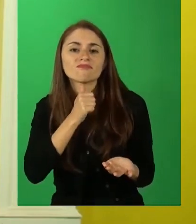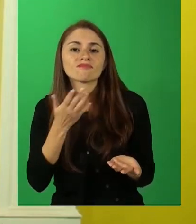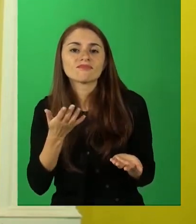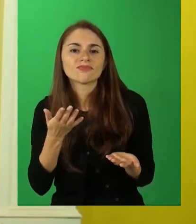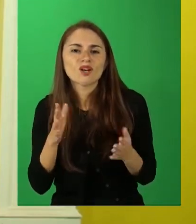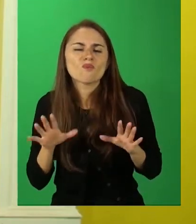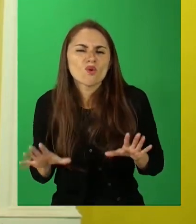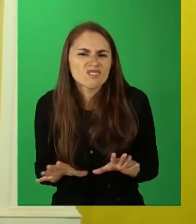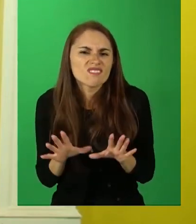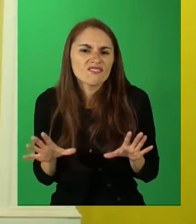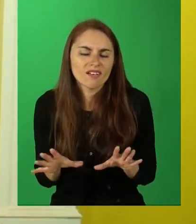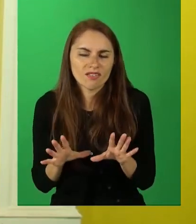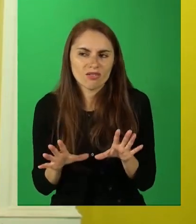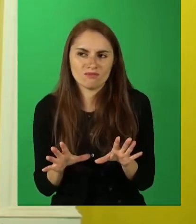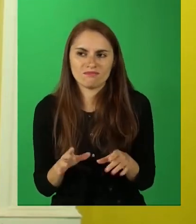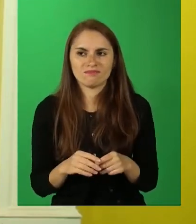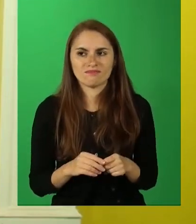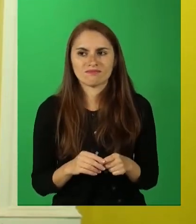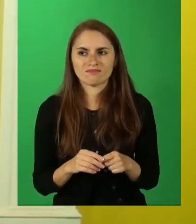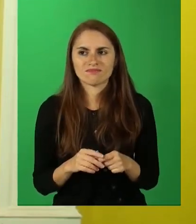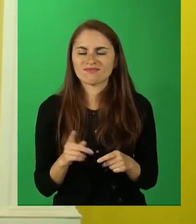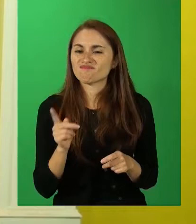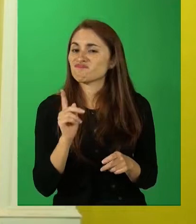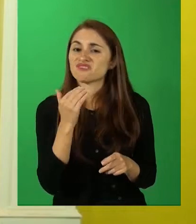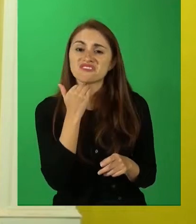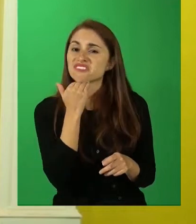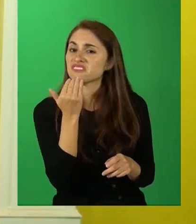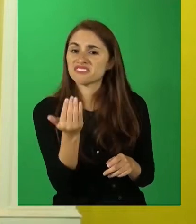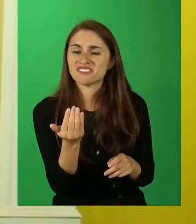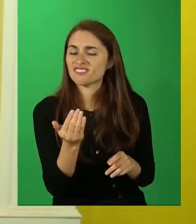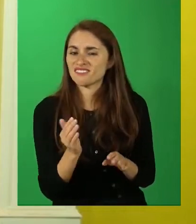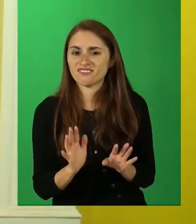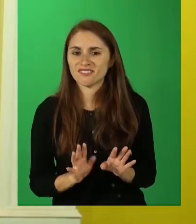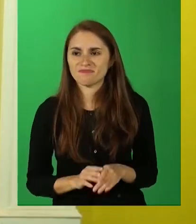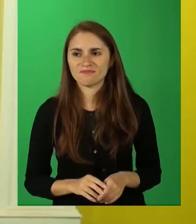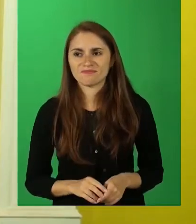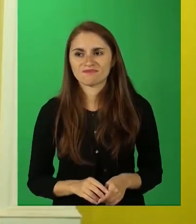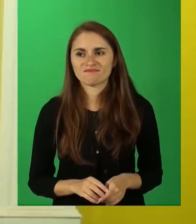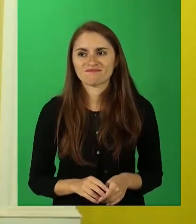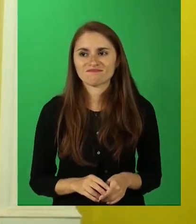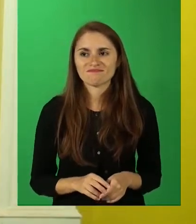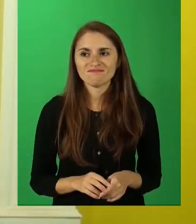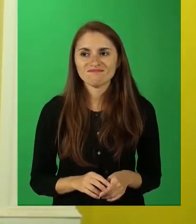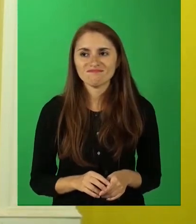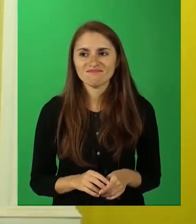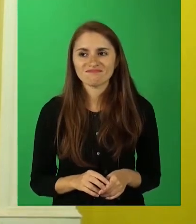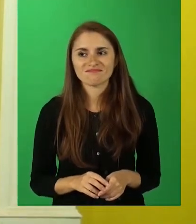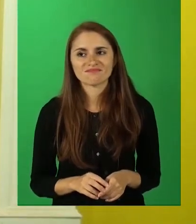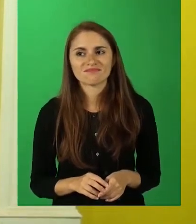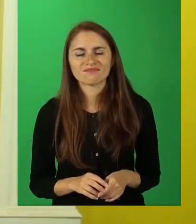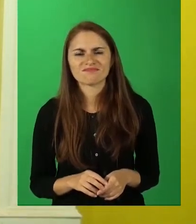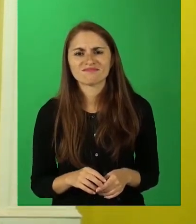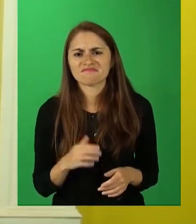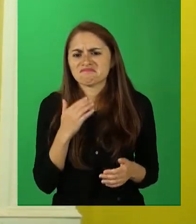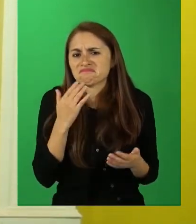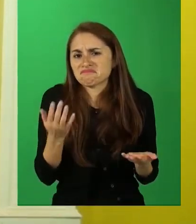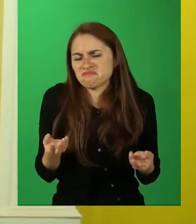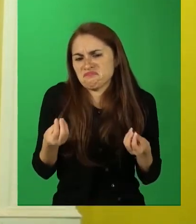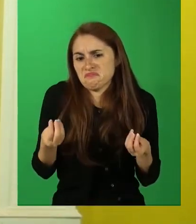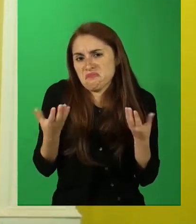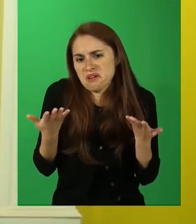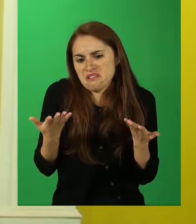la motivación. No les interesaba, ¿no? ¿Por qué lo harían?